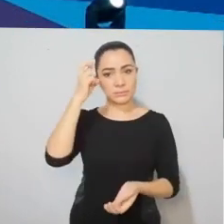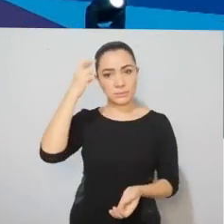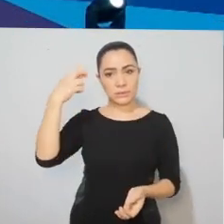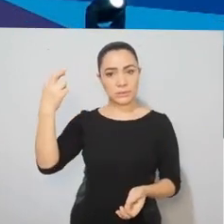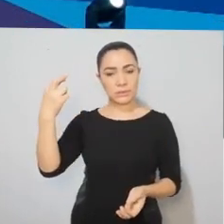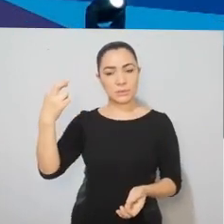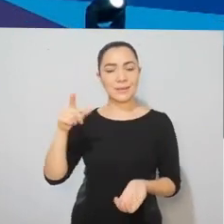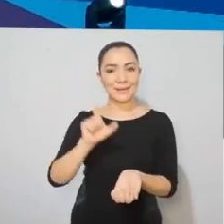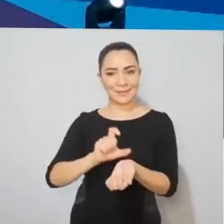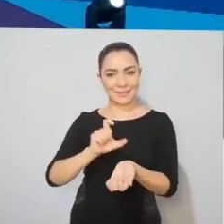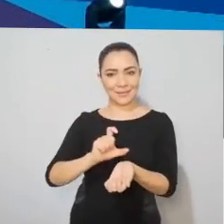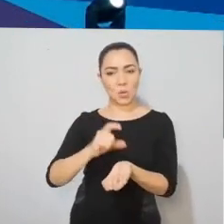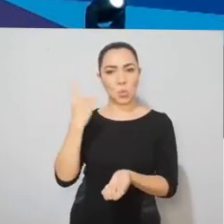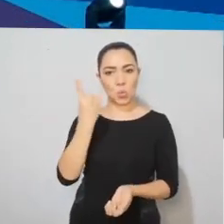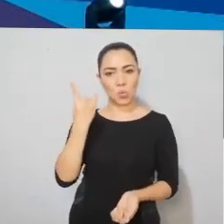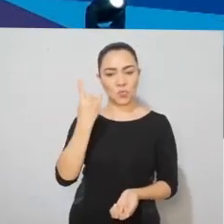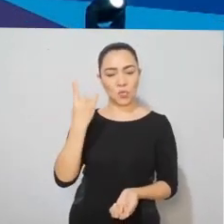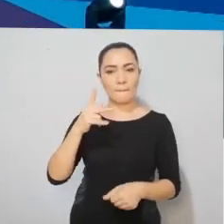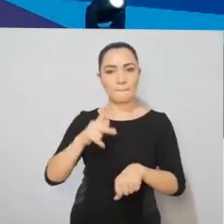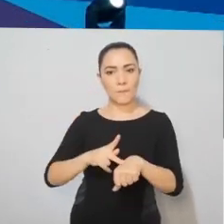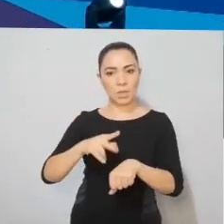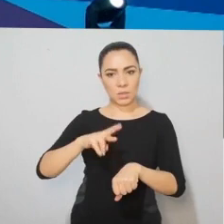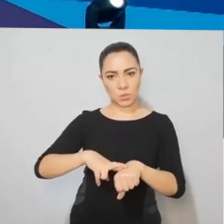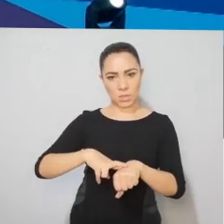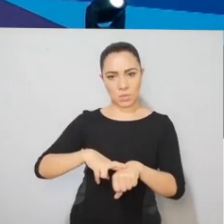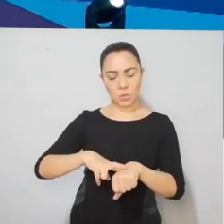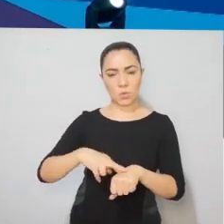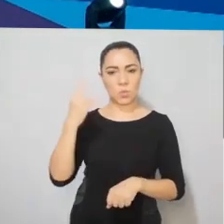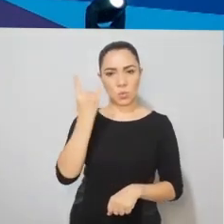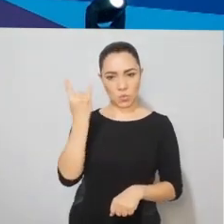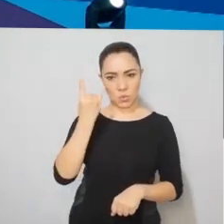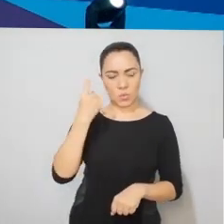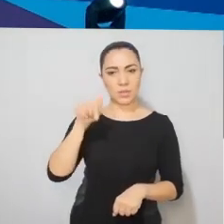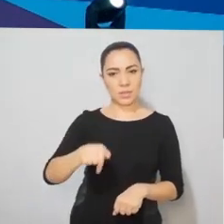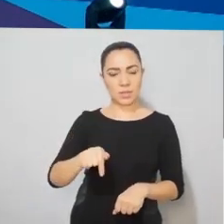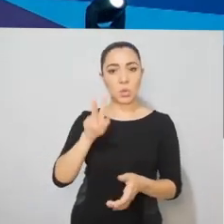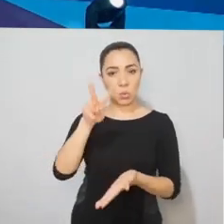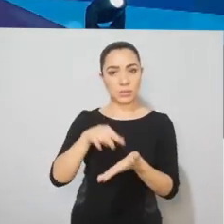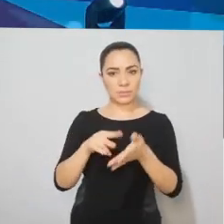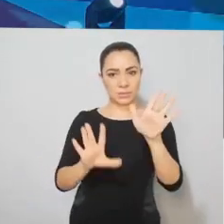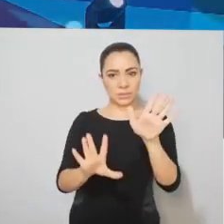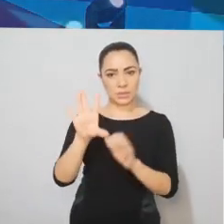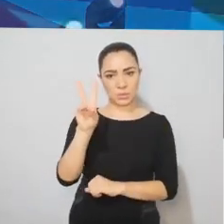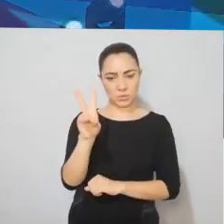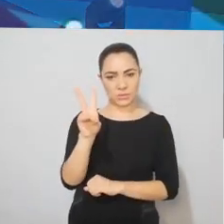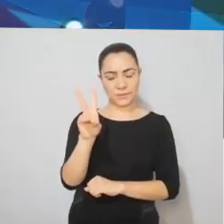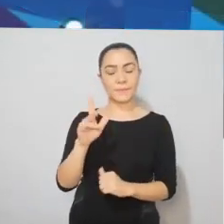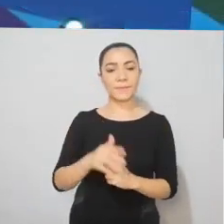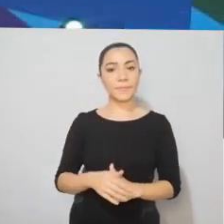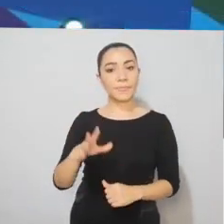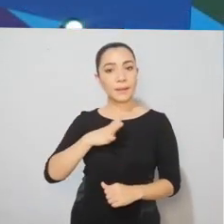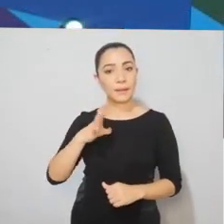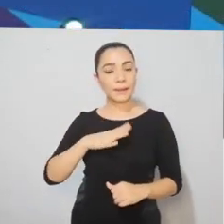de Puerto Rico, recinto de Río Piedras, en el año 2012. Obtuvo